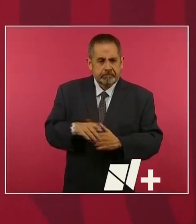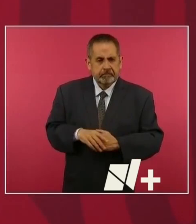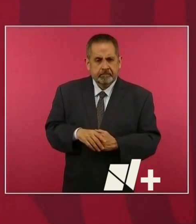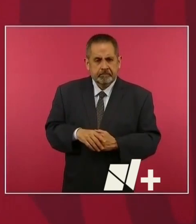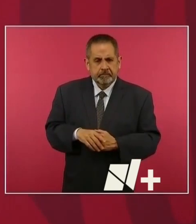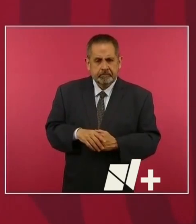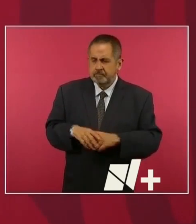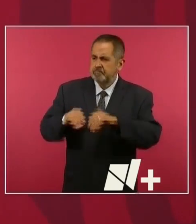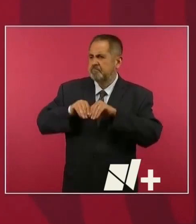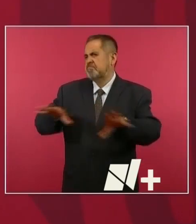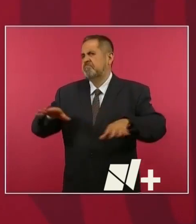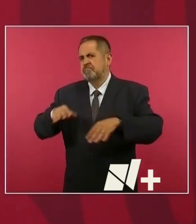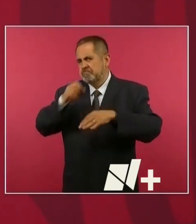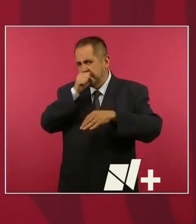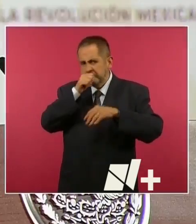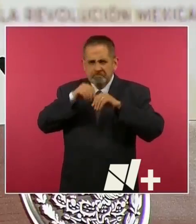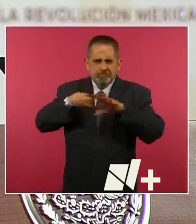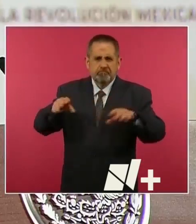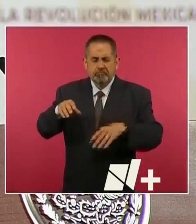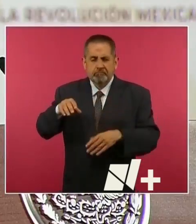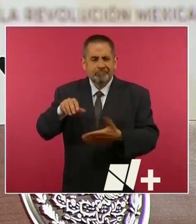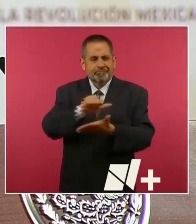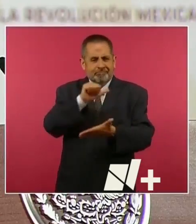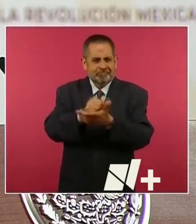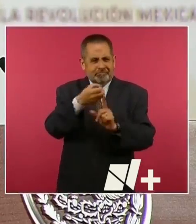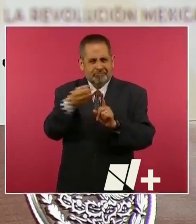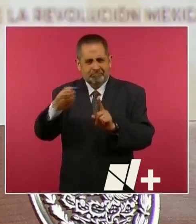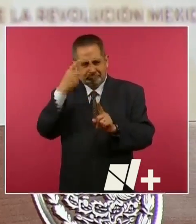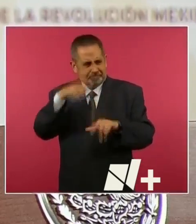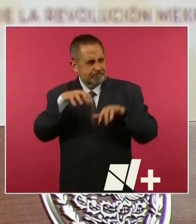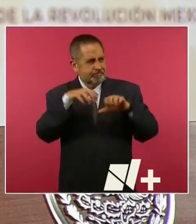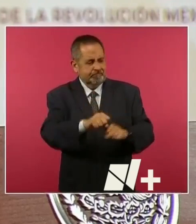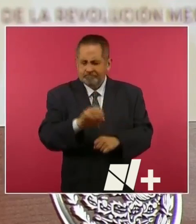hayan sacado las órdenes de aprehensión